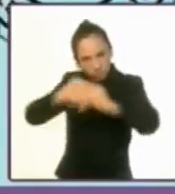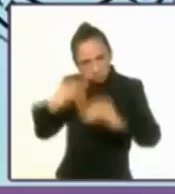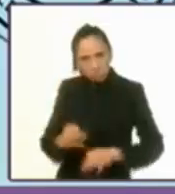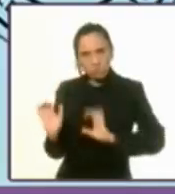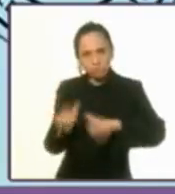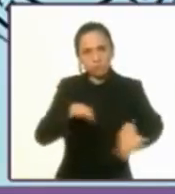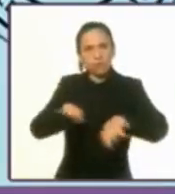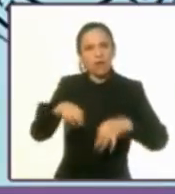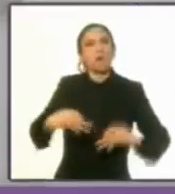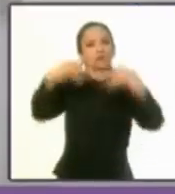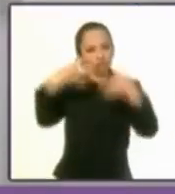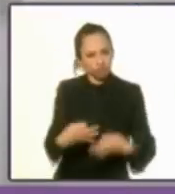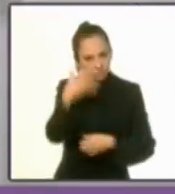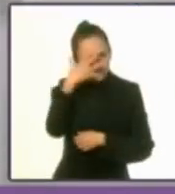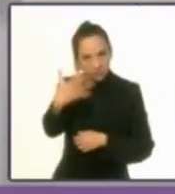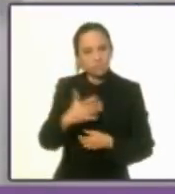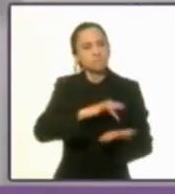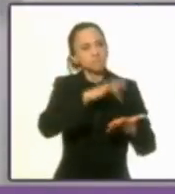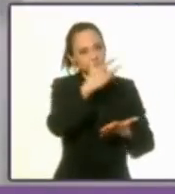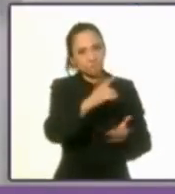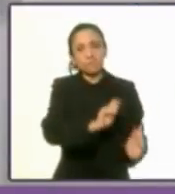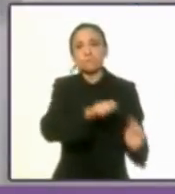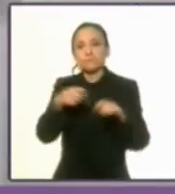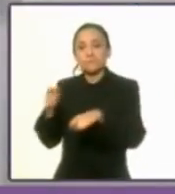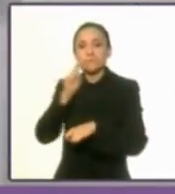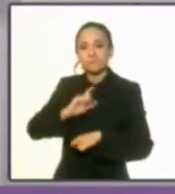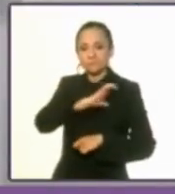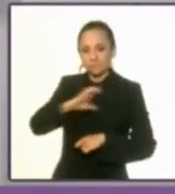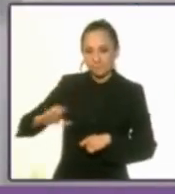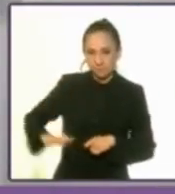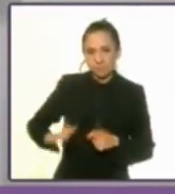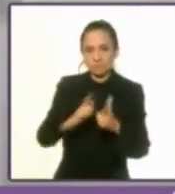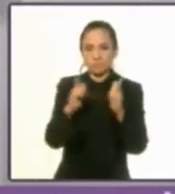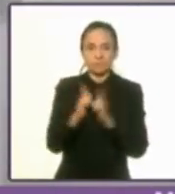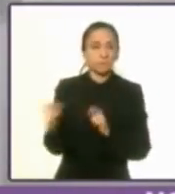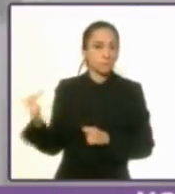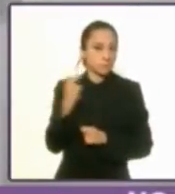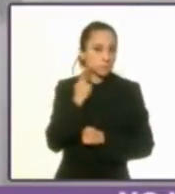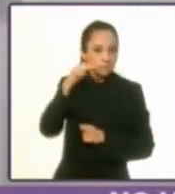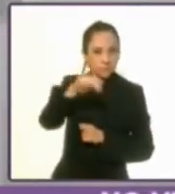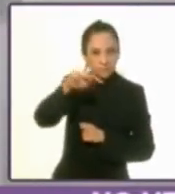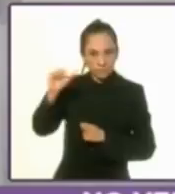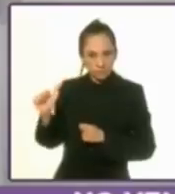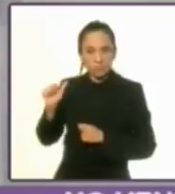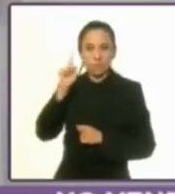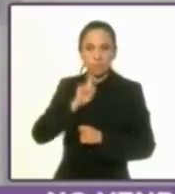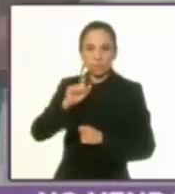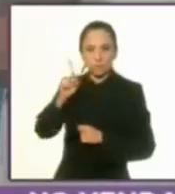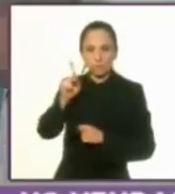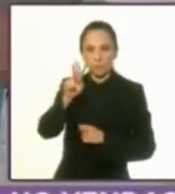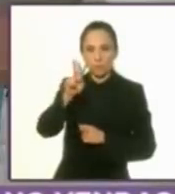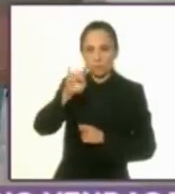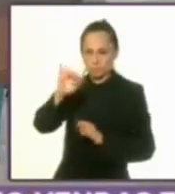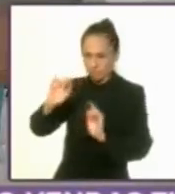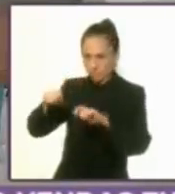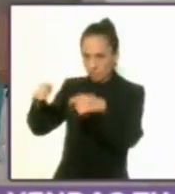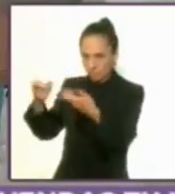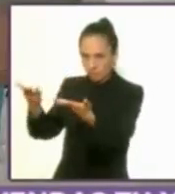gracias tiene el uso de la voz la candidata del partido nueva alianza purificación carpinteyro adelante